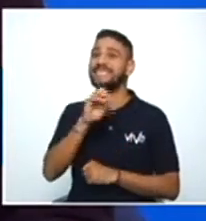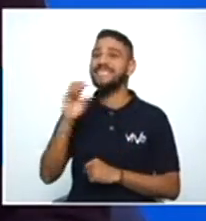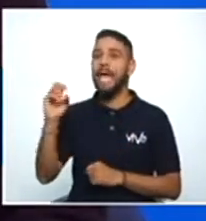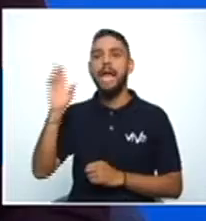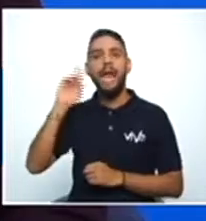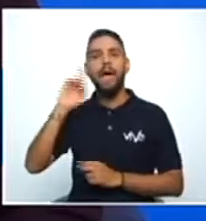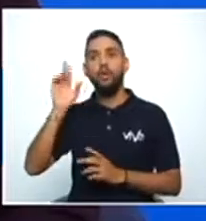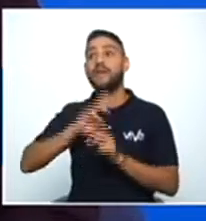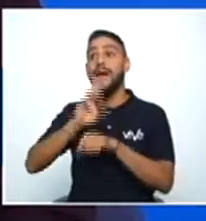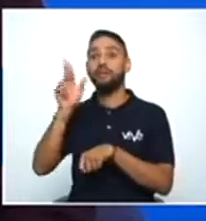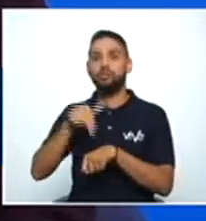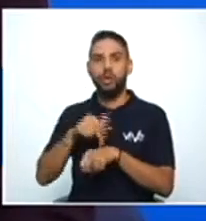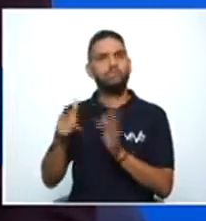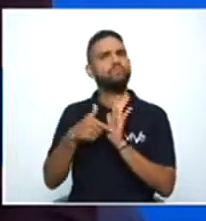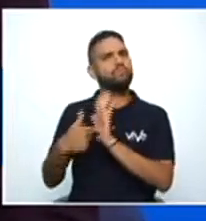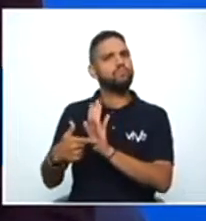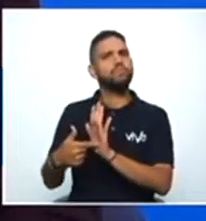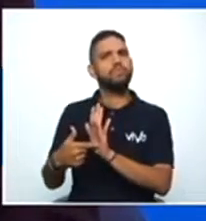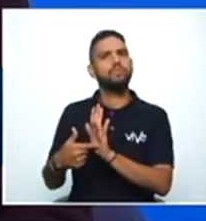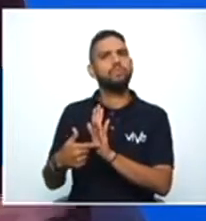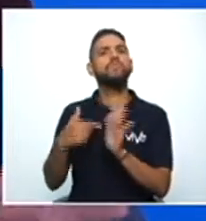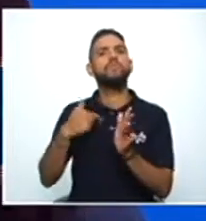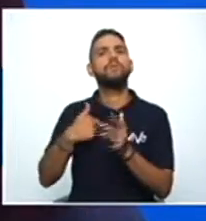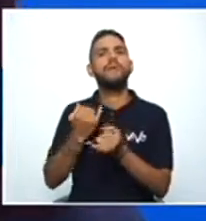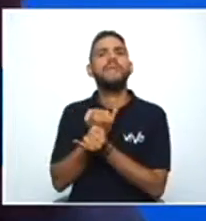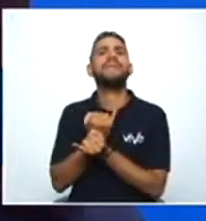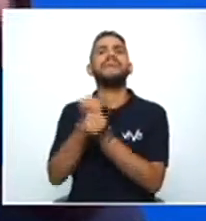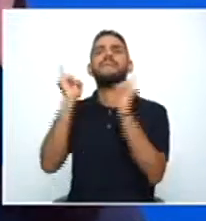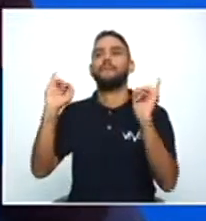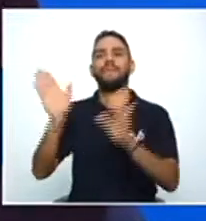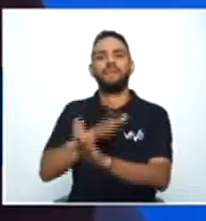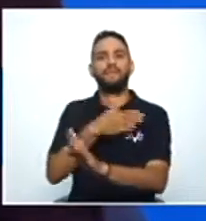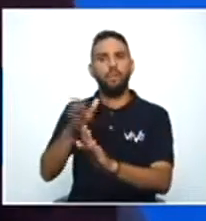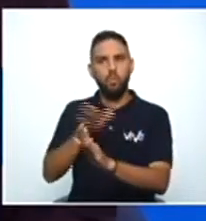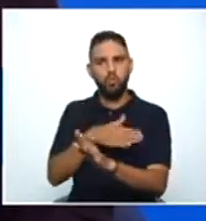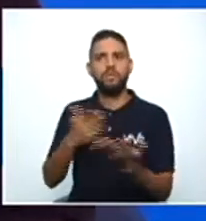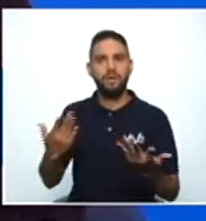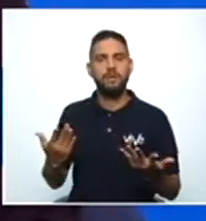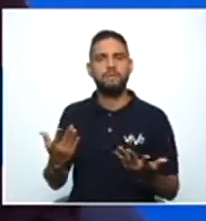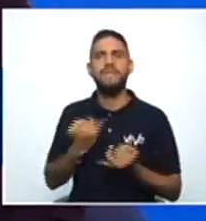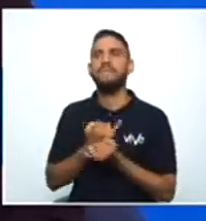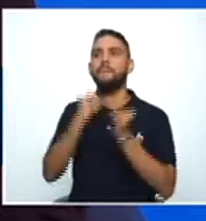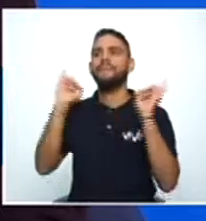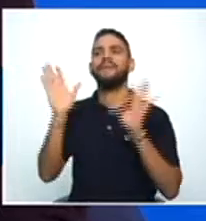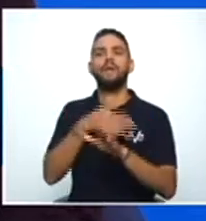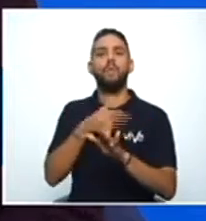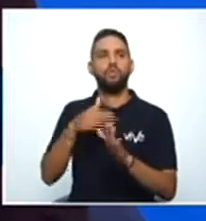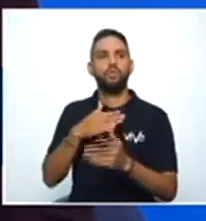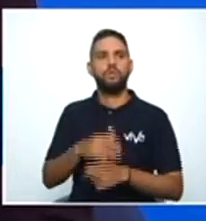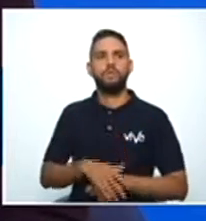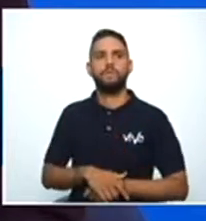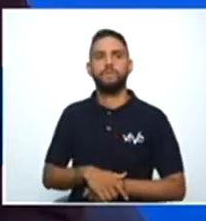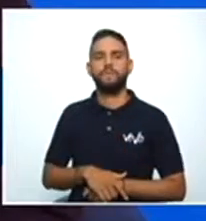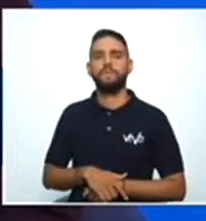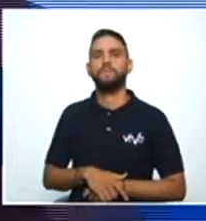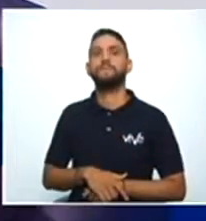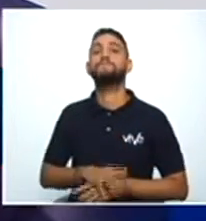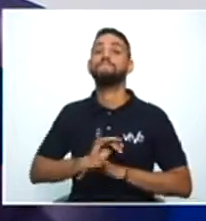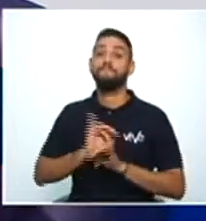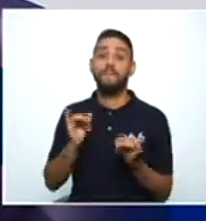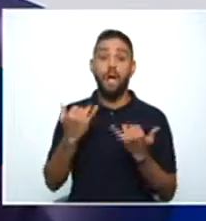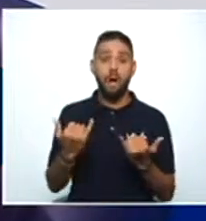nivel nacional el programa precisamente se llama soberanía sonora que de hecho es uno de los aspectos que vamos a ser bastante énfasis el día de hoy está todo en un momento ya